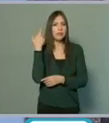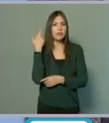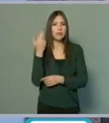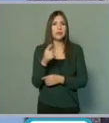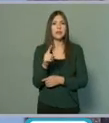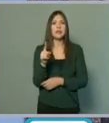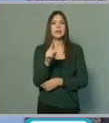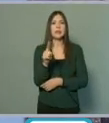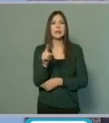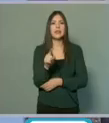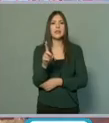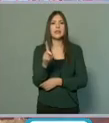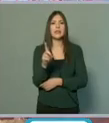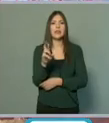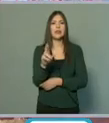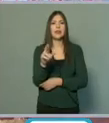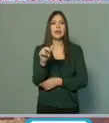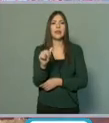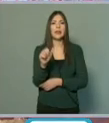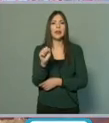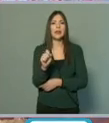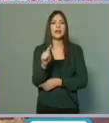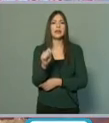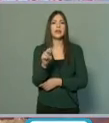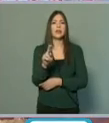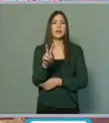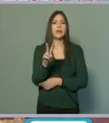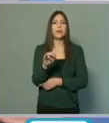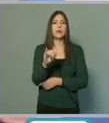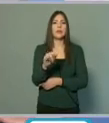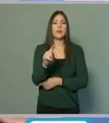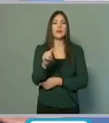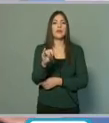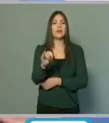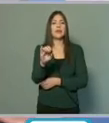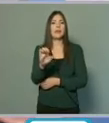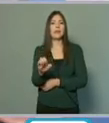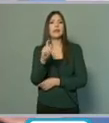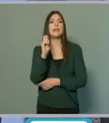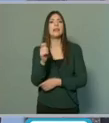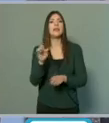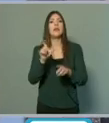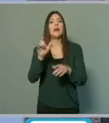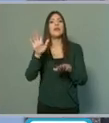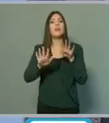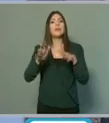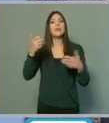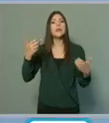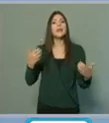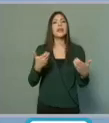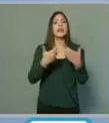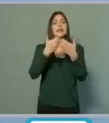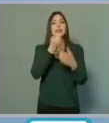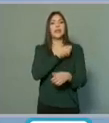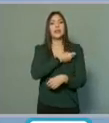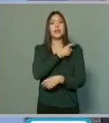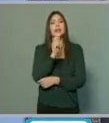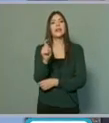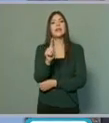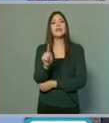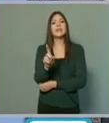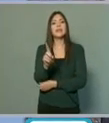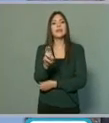za zdarovie, que es como brindo por salud. Luego salen las películas, cuando hacen el brindis, dicen za